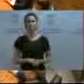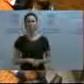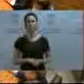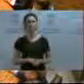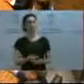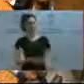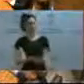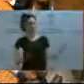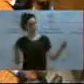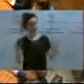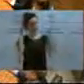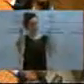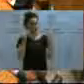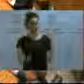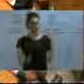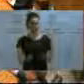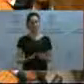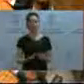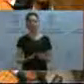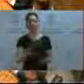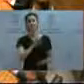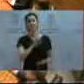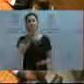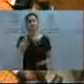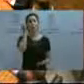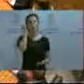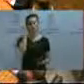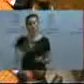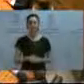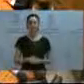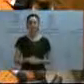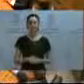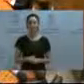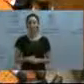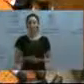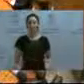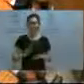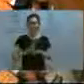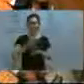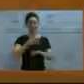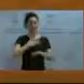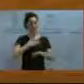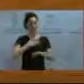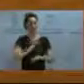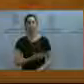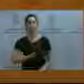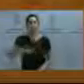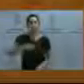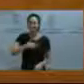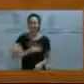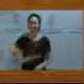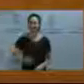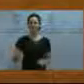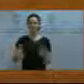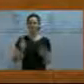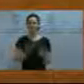señorías, autoridades, señoras y señores, es para mí una satisfacción tener la oportunidad de